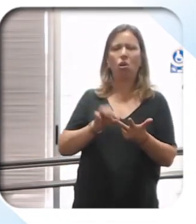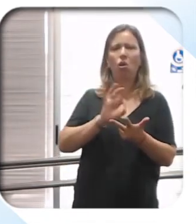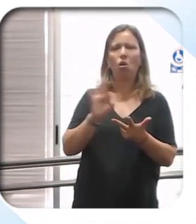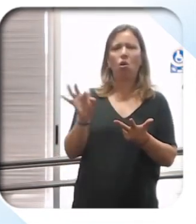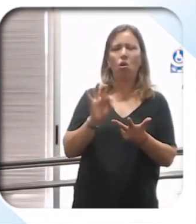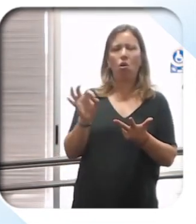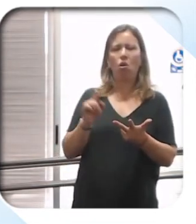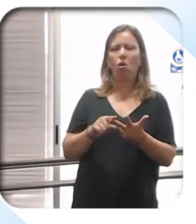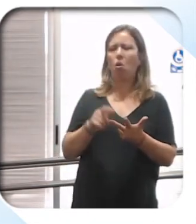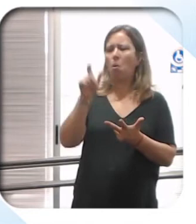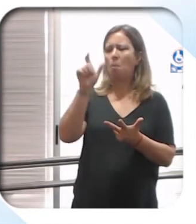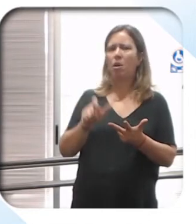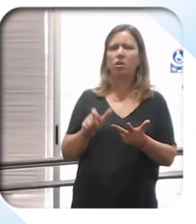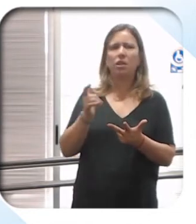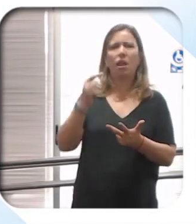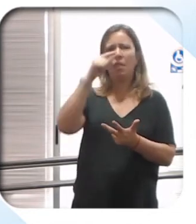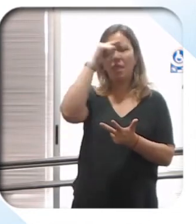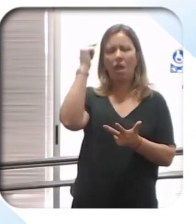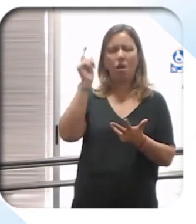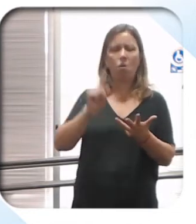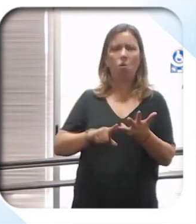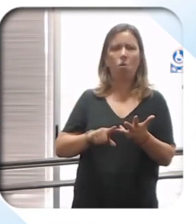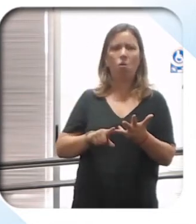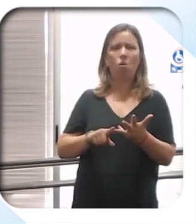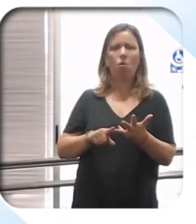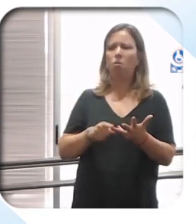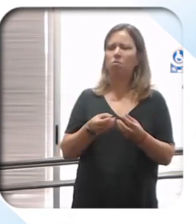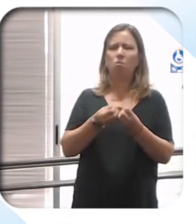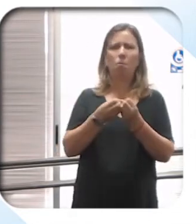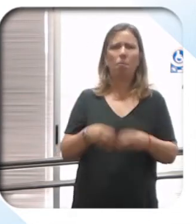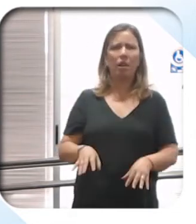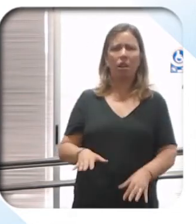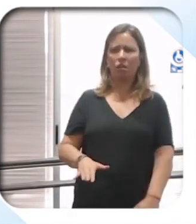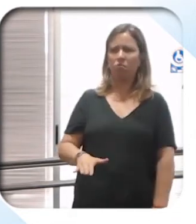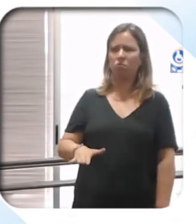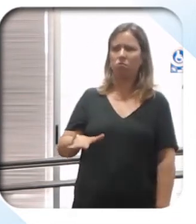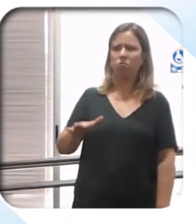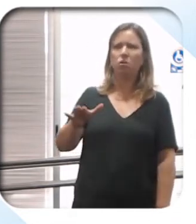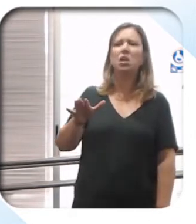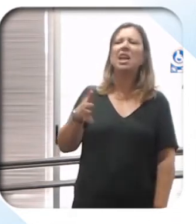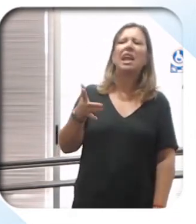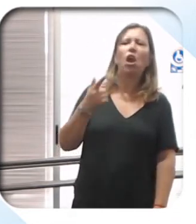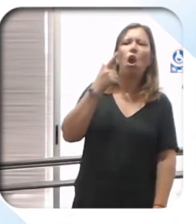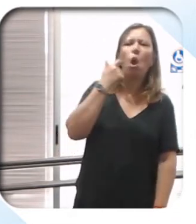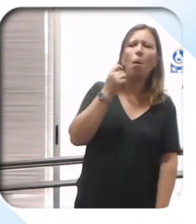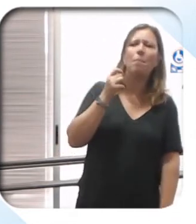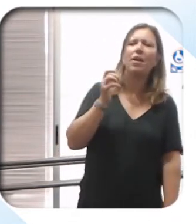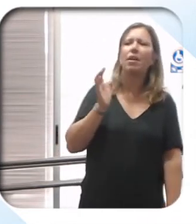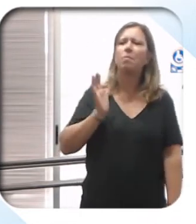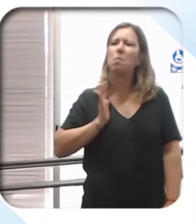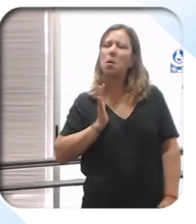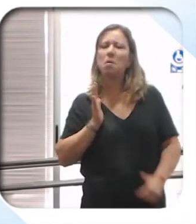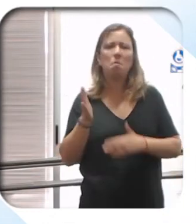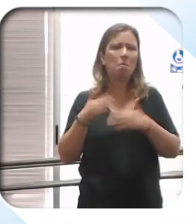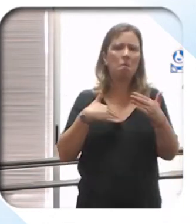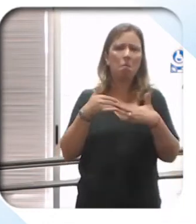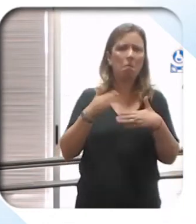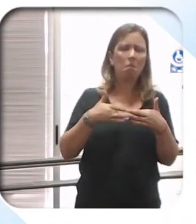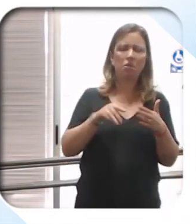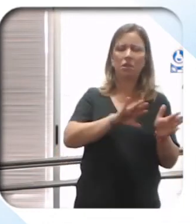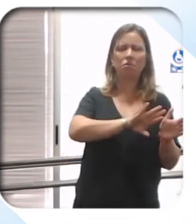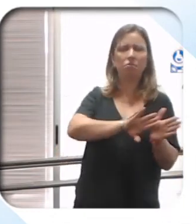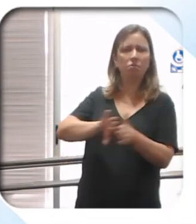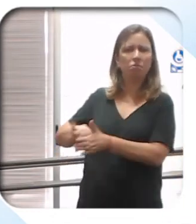ser una persona con síndrome de Down, pero se pierde el sexo, la sexualidad, y le